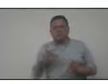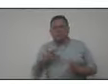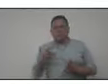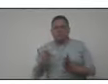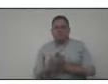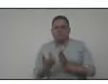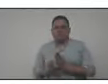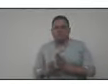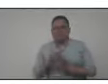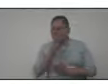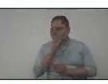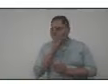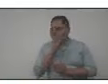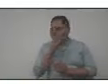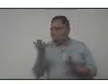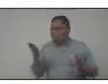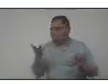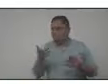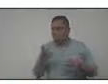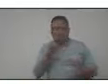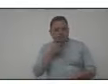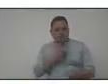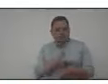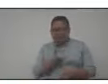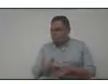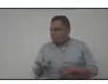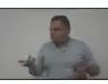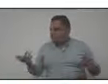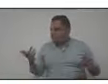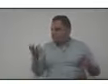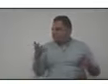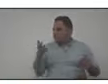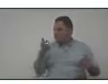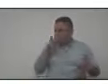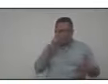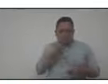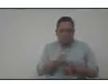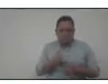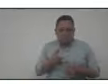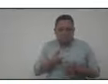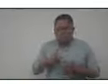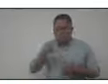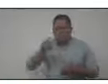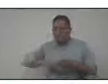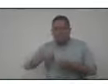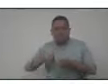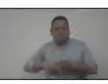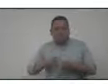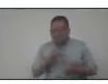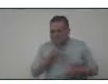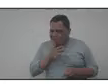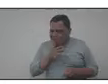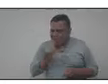documento, sin ningún control, sin ningún registro. ¿Sí? Entonces,